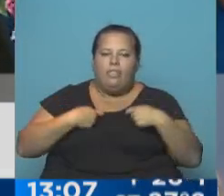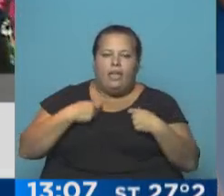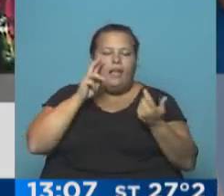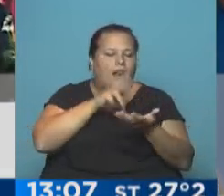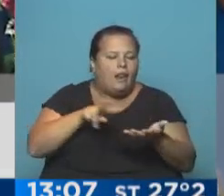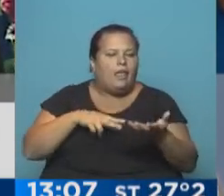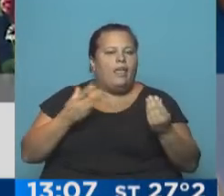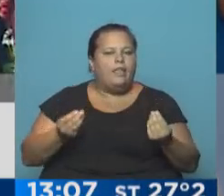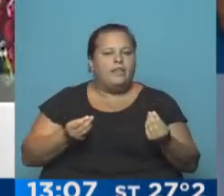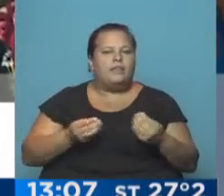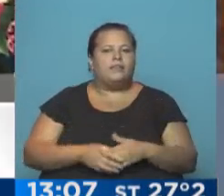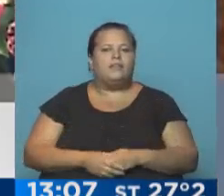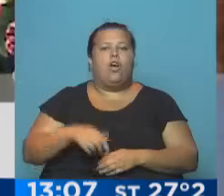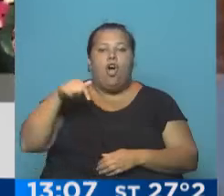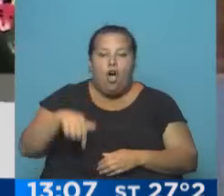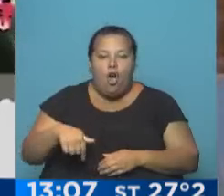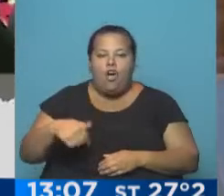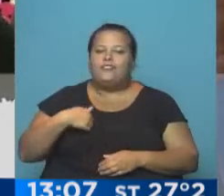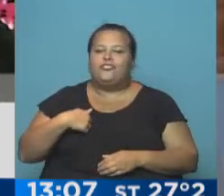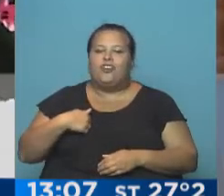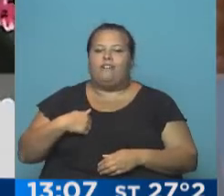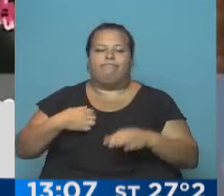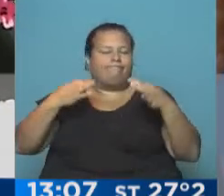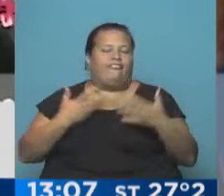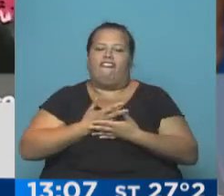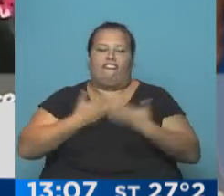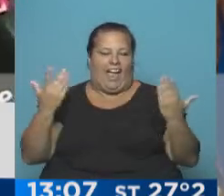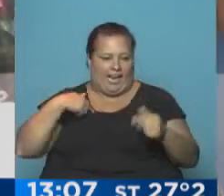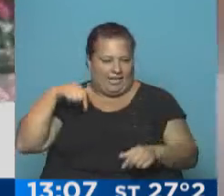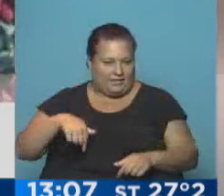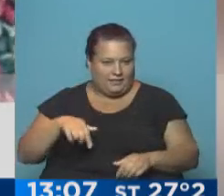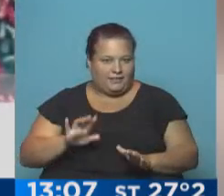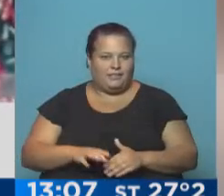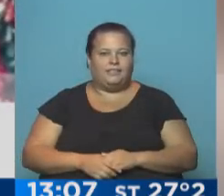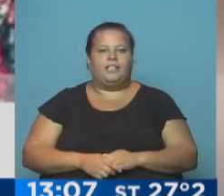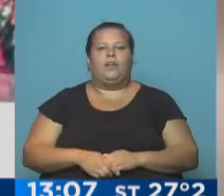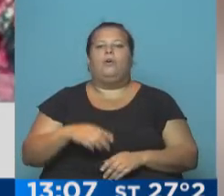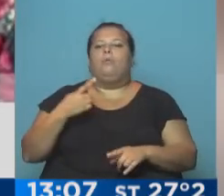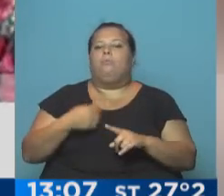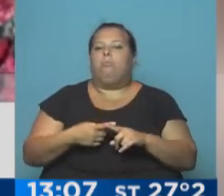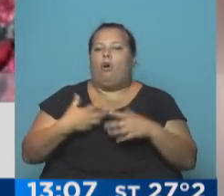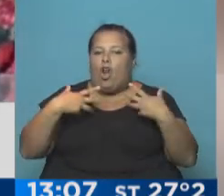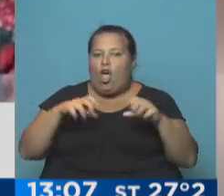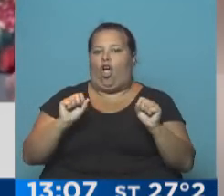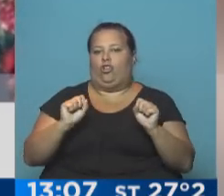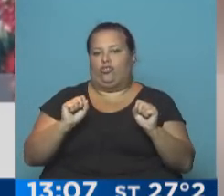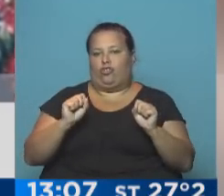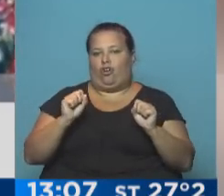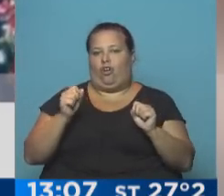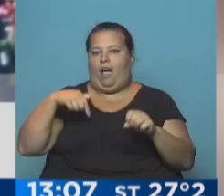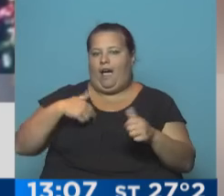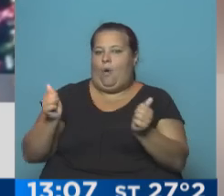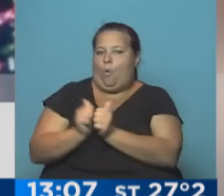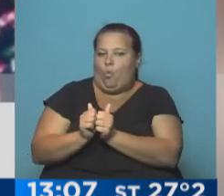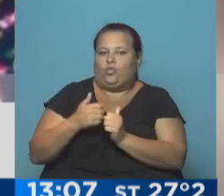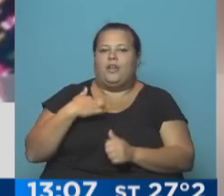lee. Y hoy me siento una mujer sumamente feliz por haber encontrado y tenido aquí a mi